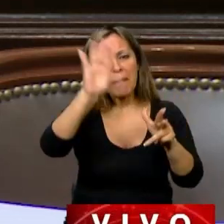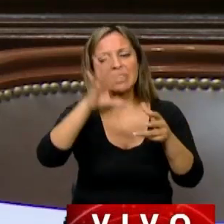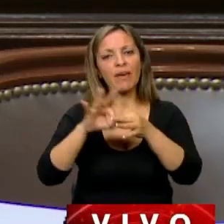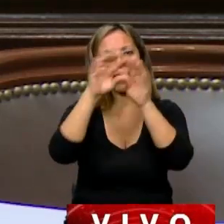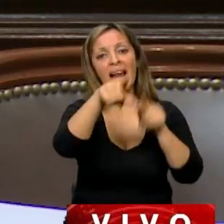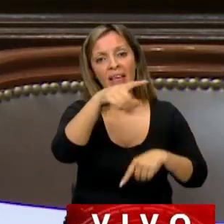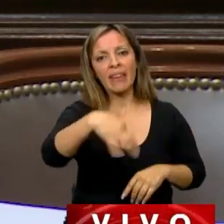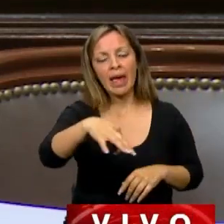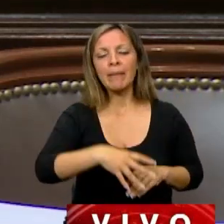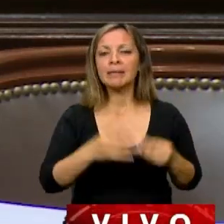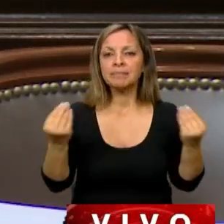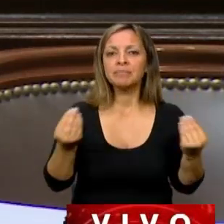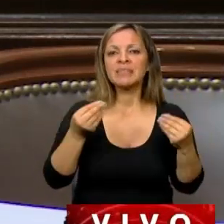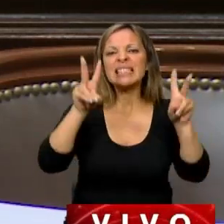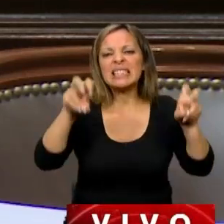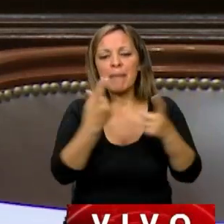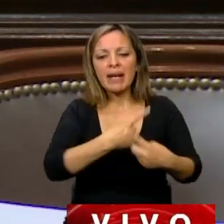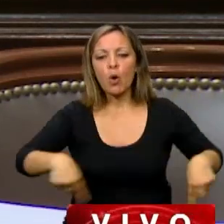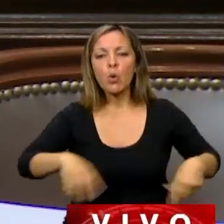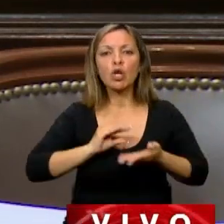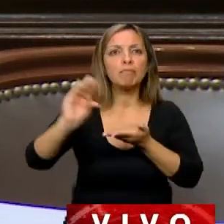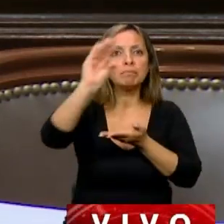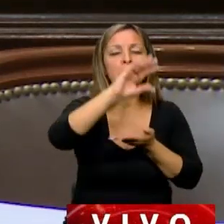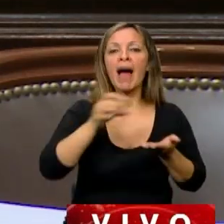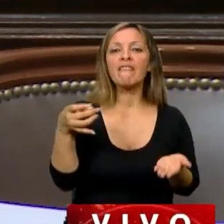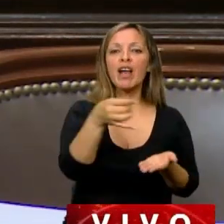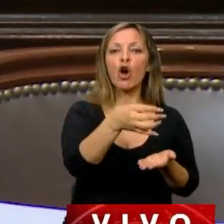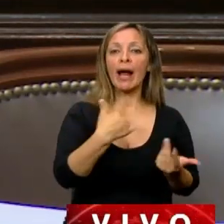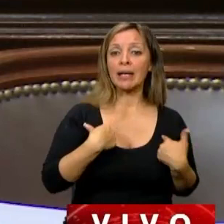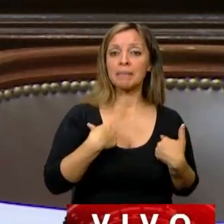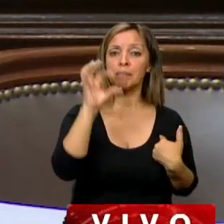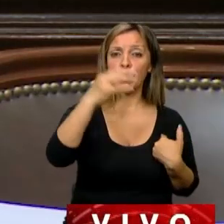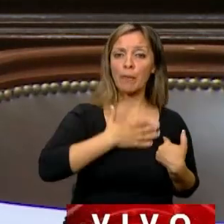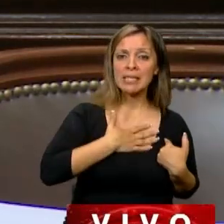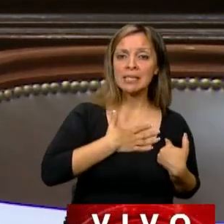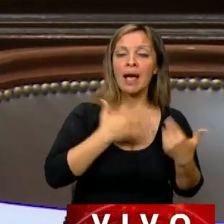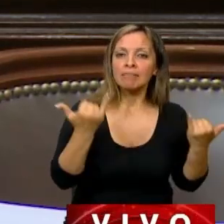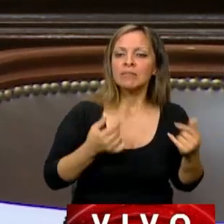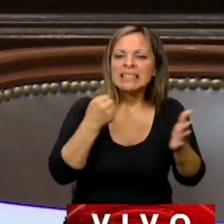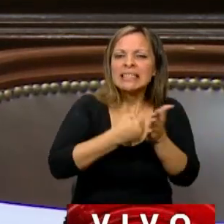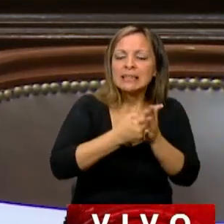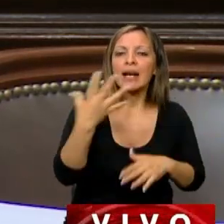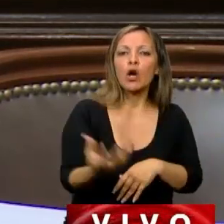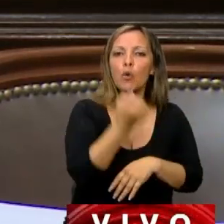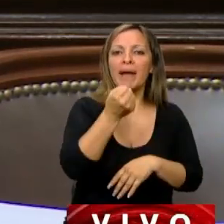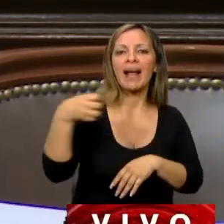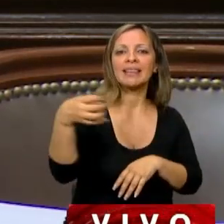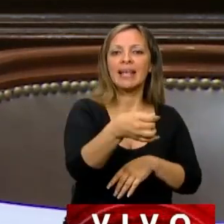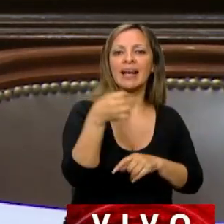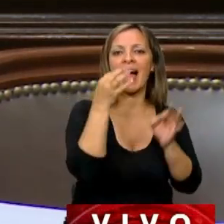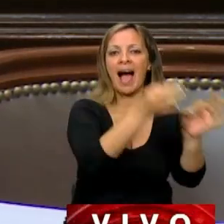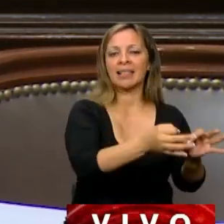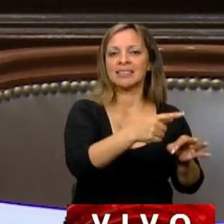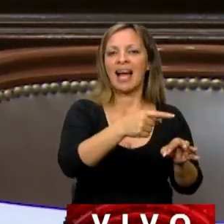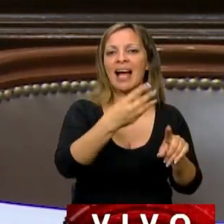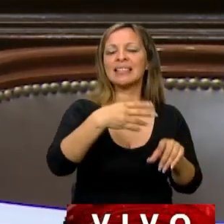federales en el tema de los recursos que se asignan a la ferrocarril, donde en mi provincia estamos tratando de recuperar el tren que va a Volcán a Tilcara